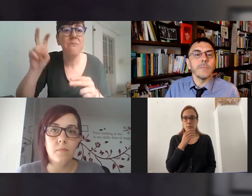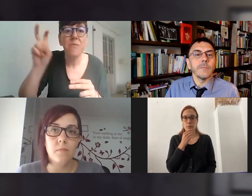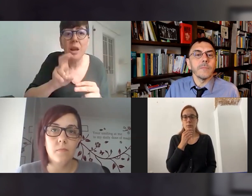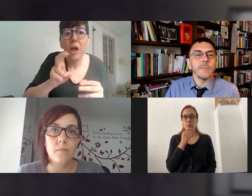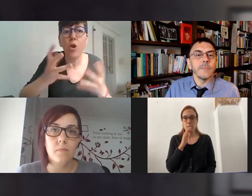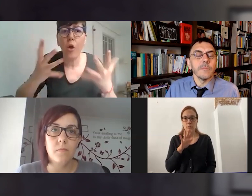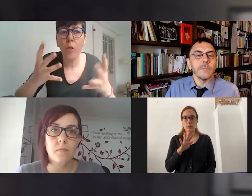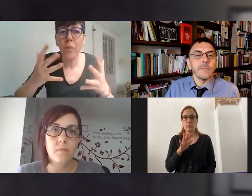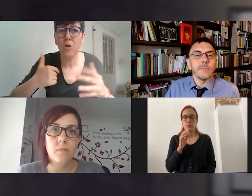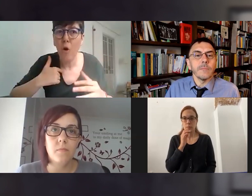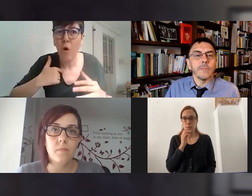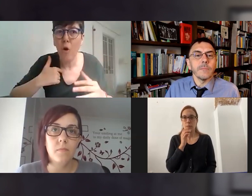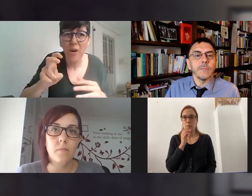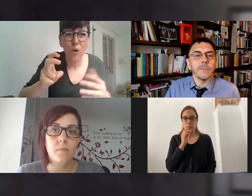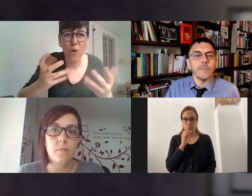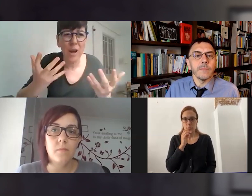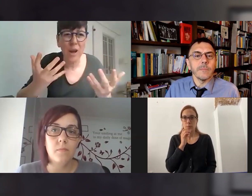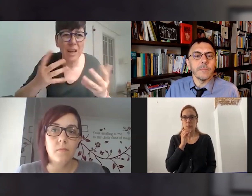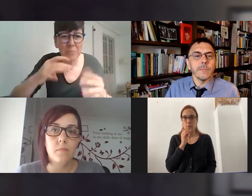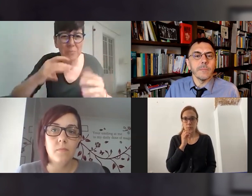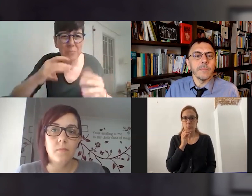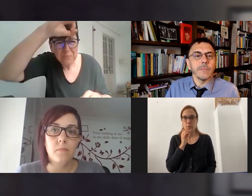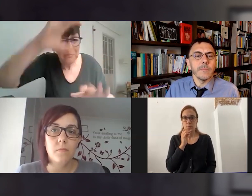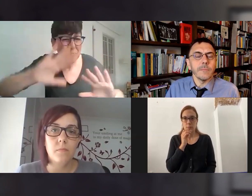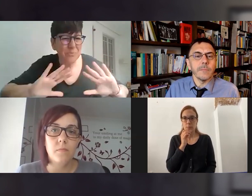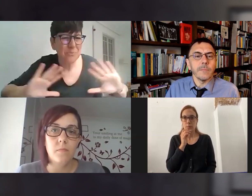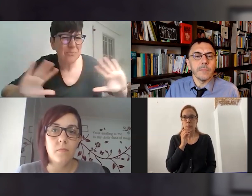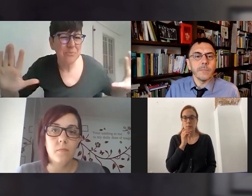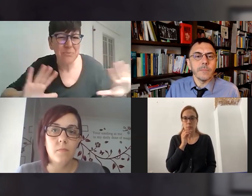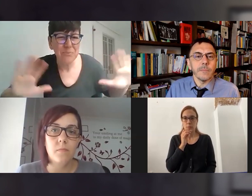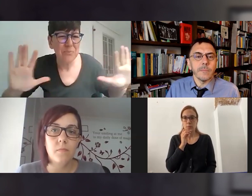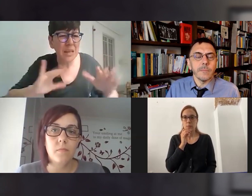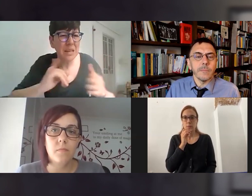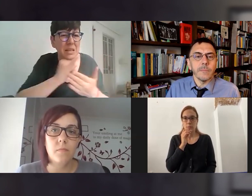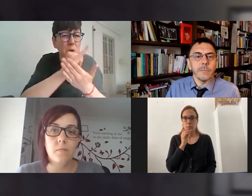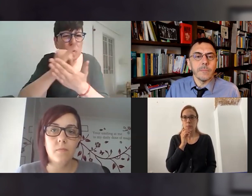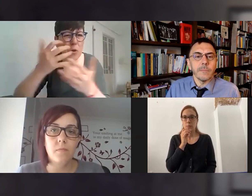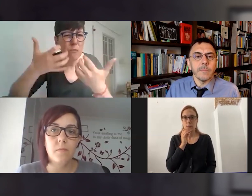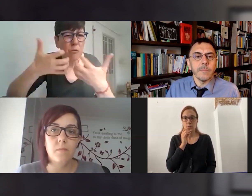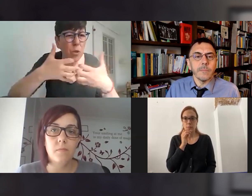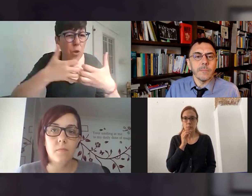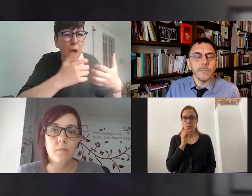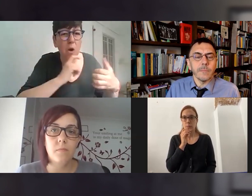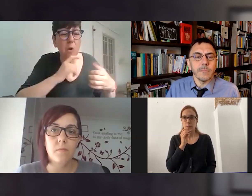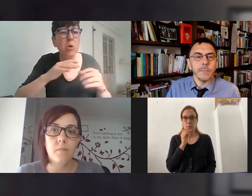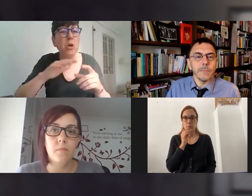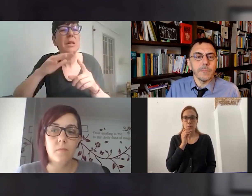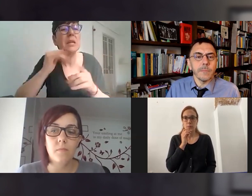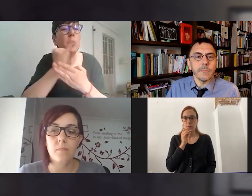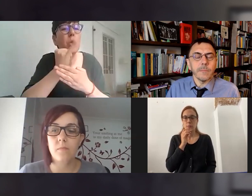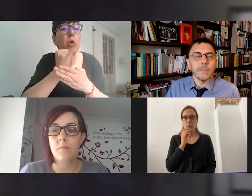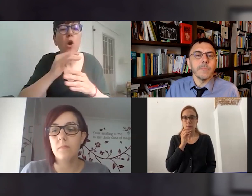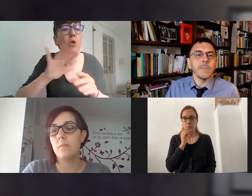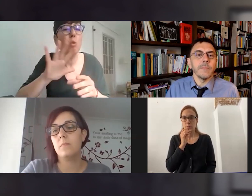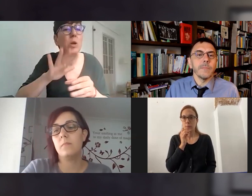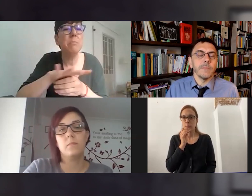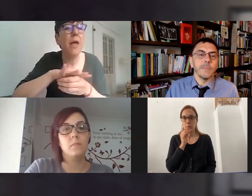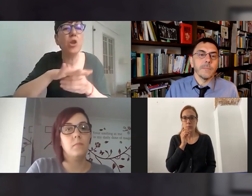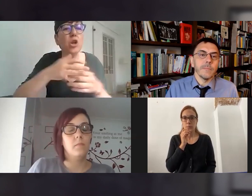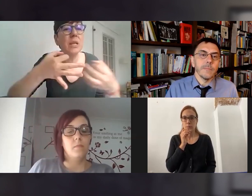dura y estamos en política de forma provisional. Yo vengo aquí sin ninguna